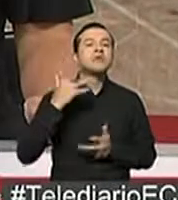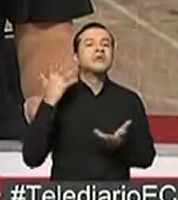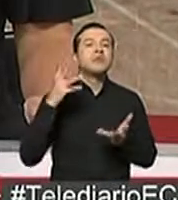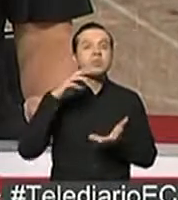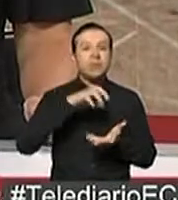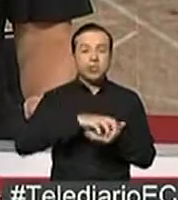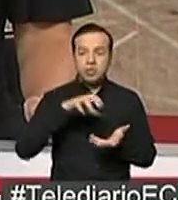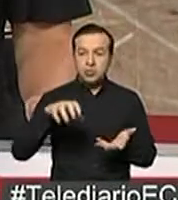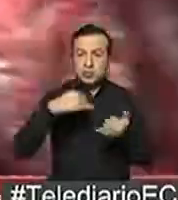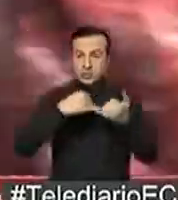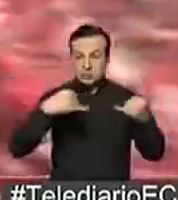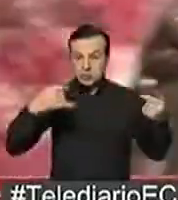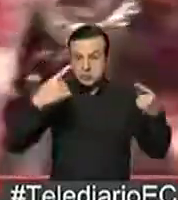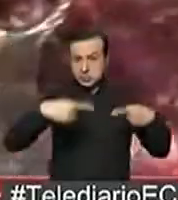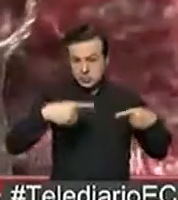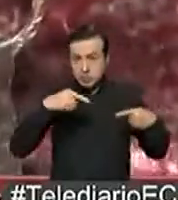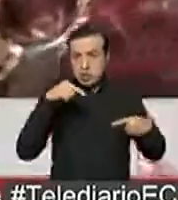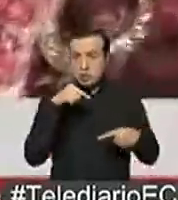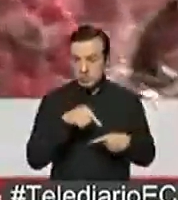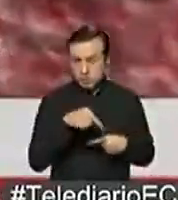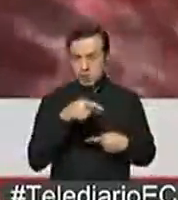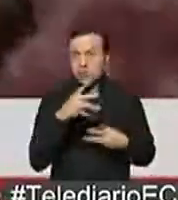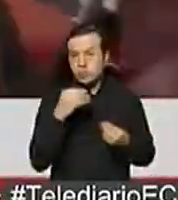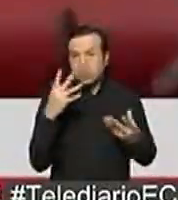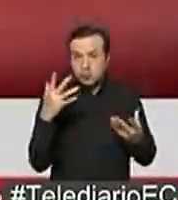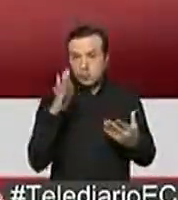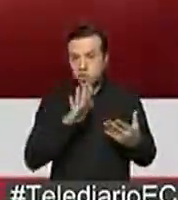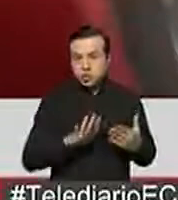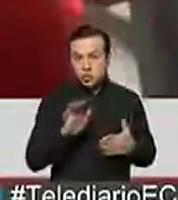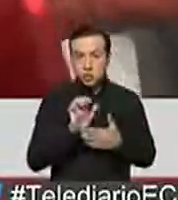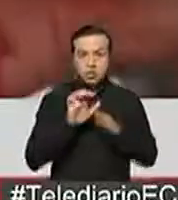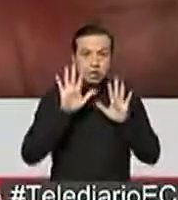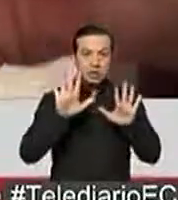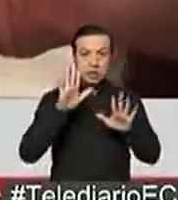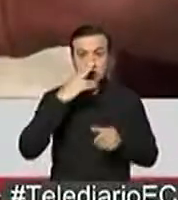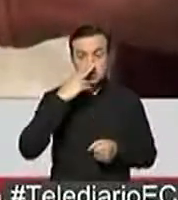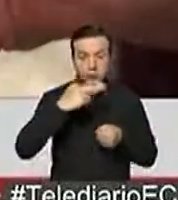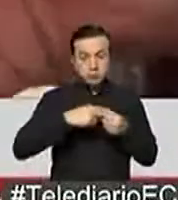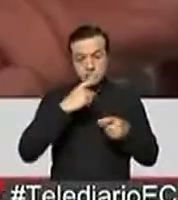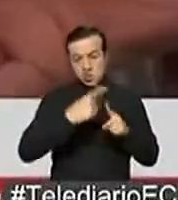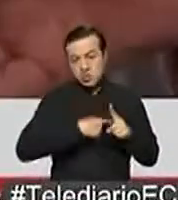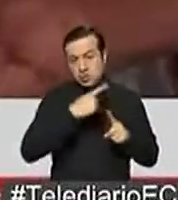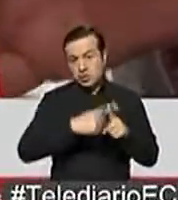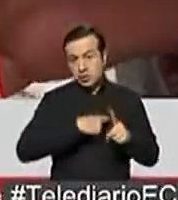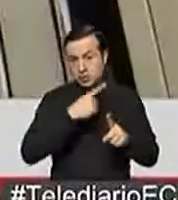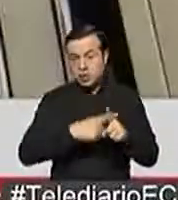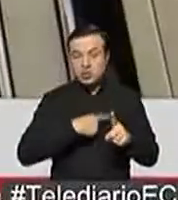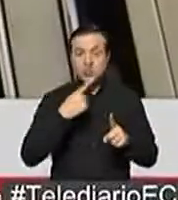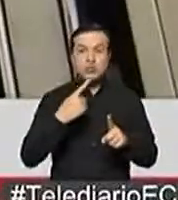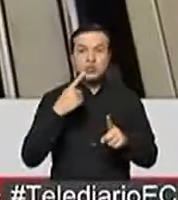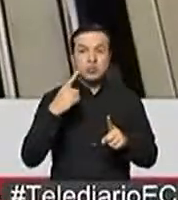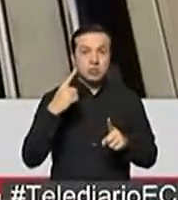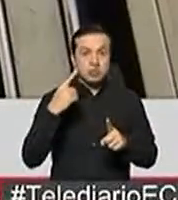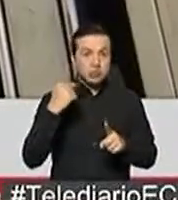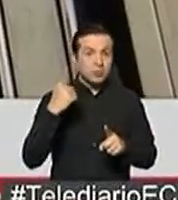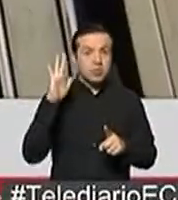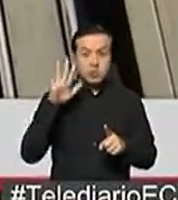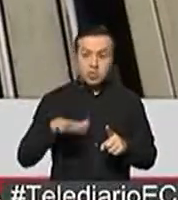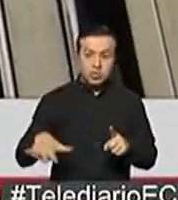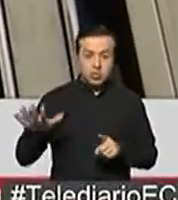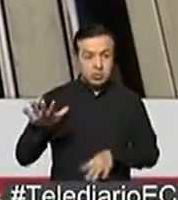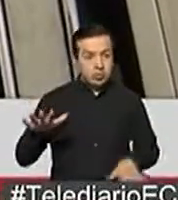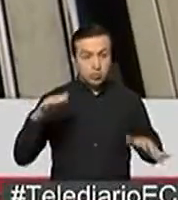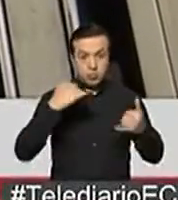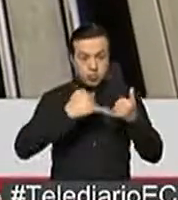país. En el Ecuador se consume en promedio cerca de 10 galones mensuales de gasolina por habitante. Sin embargo, en las zonas